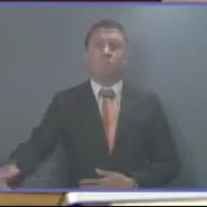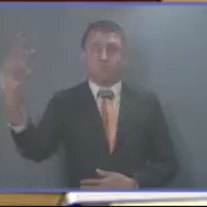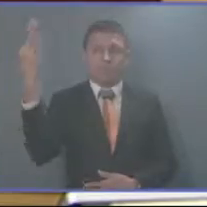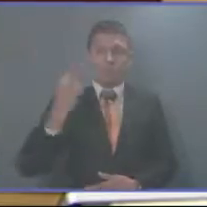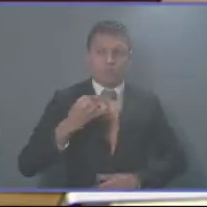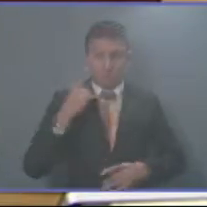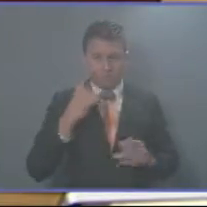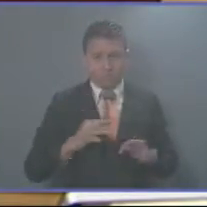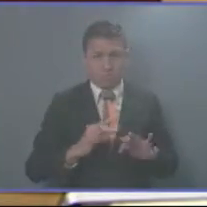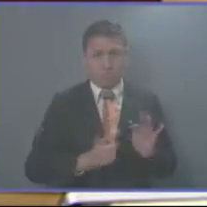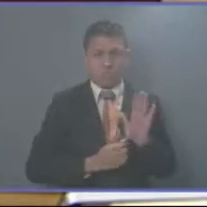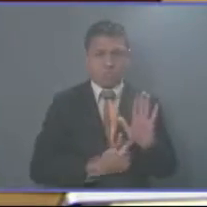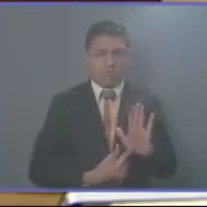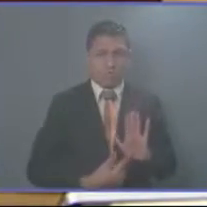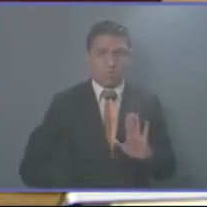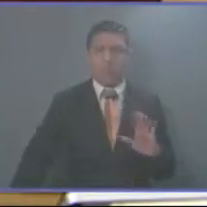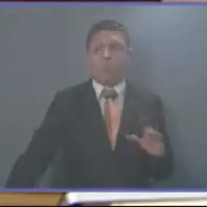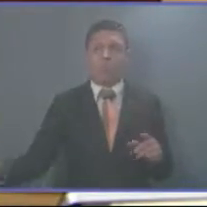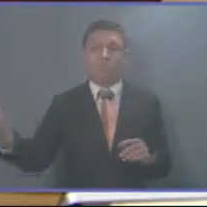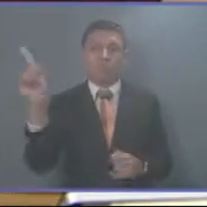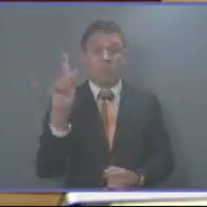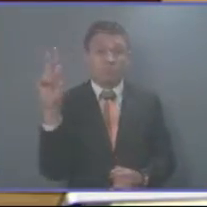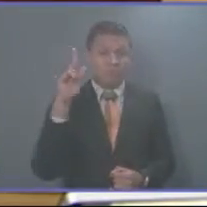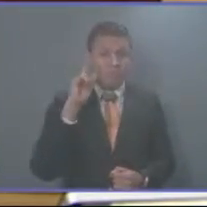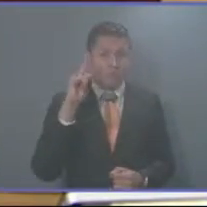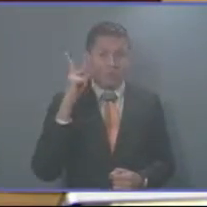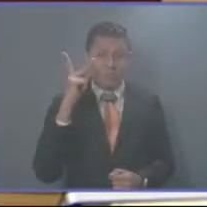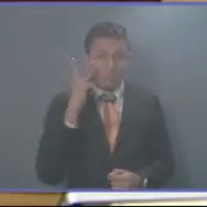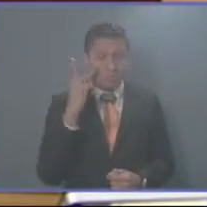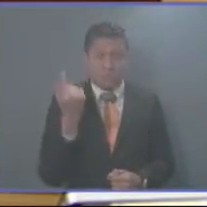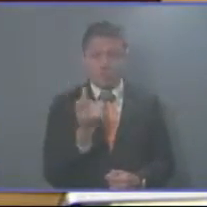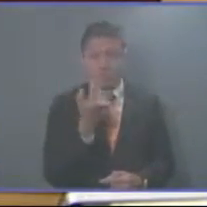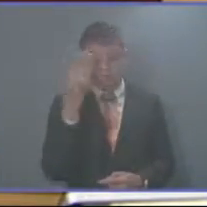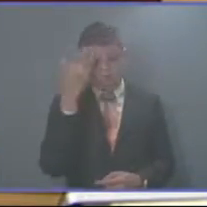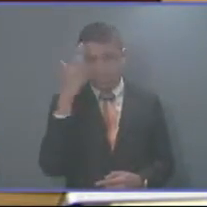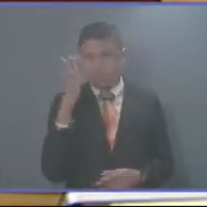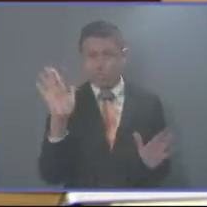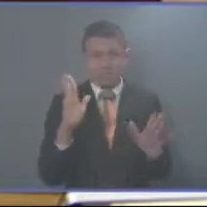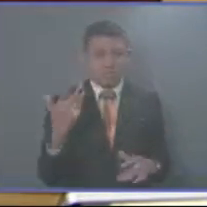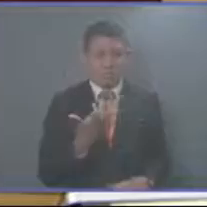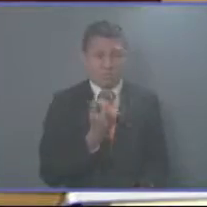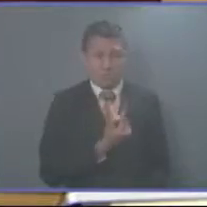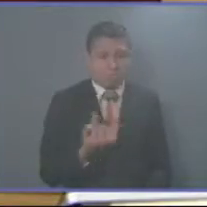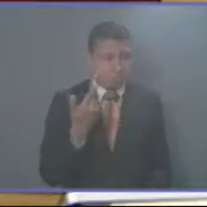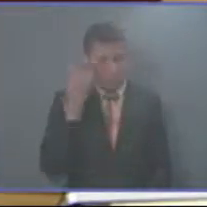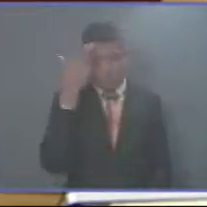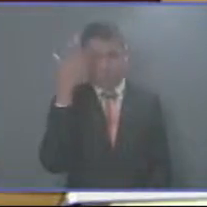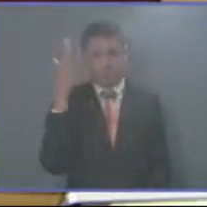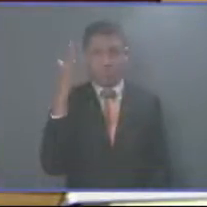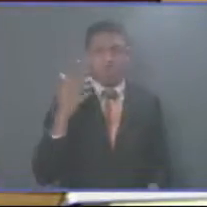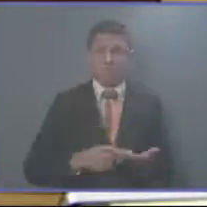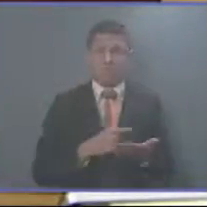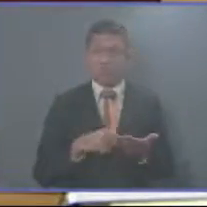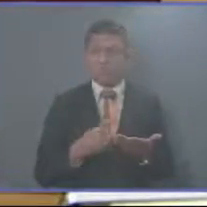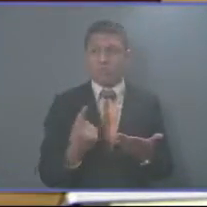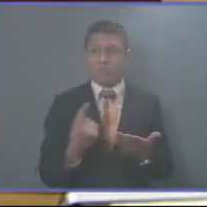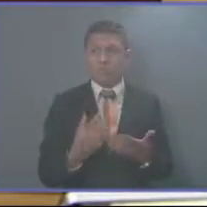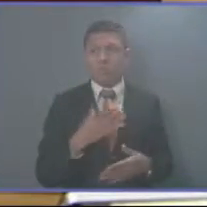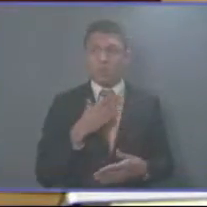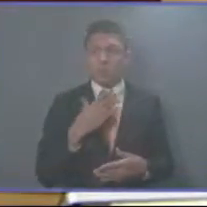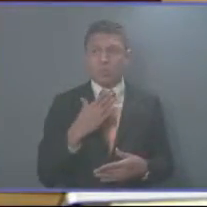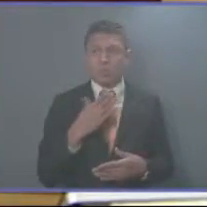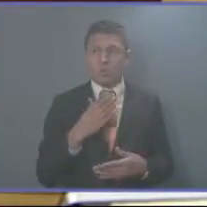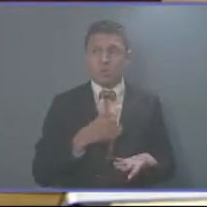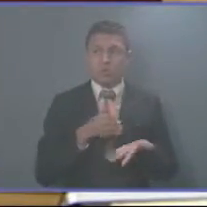un monopolio, y no es desconocimiento de nadie que muchas veces es más caro viajar ahí